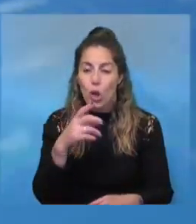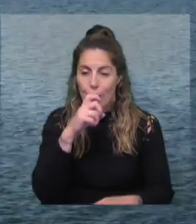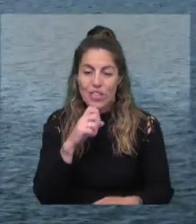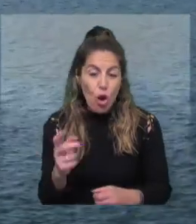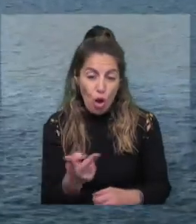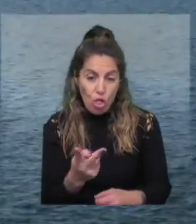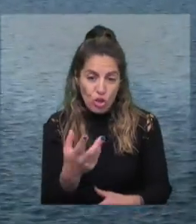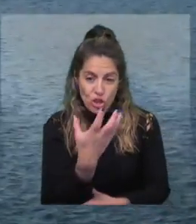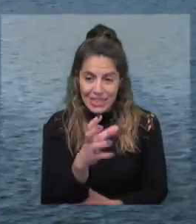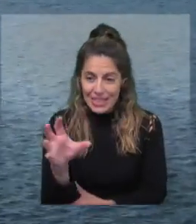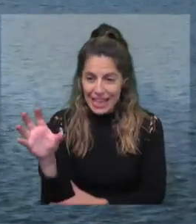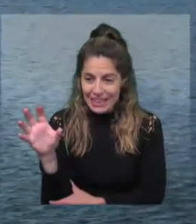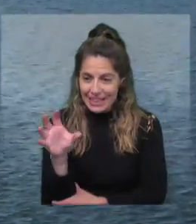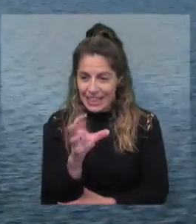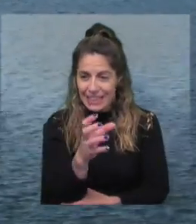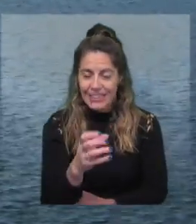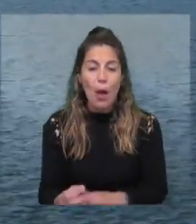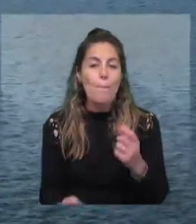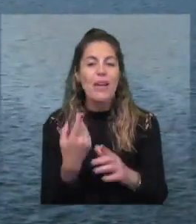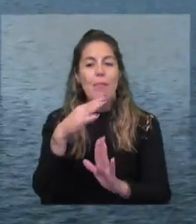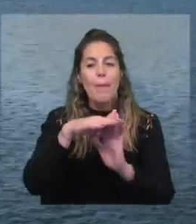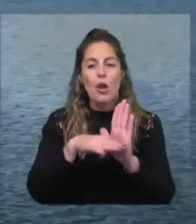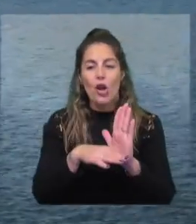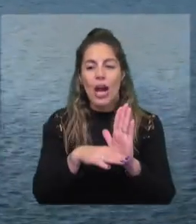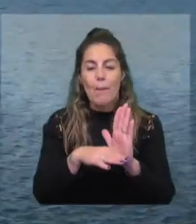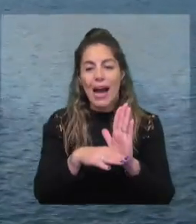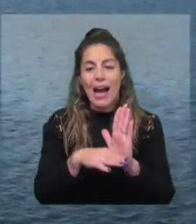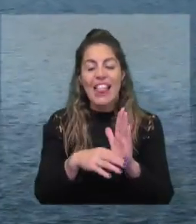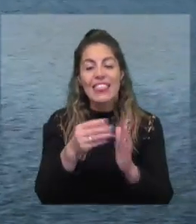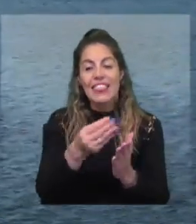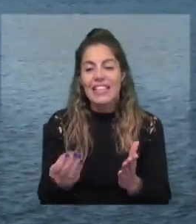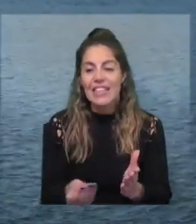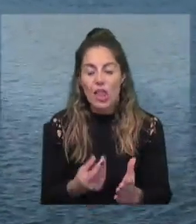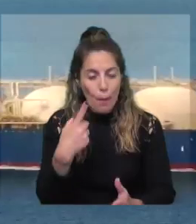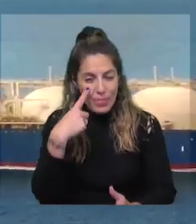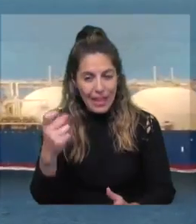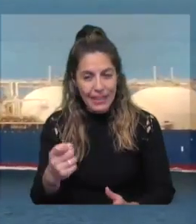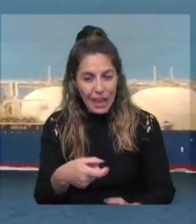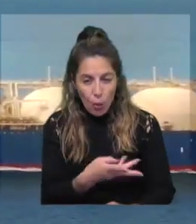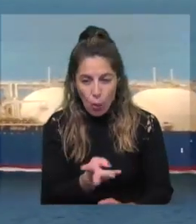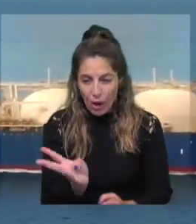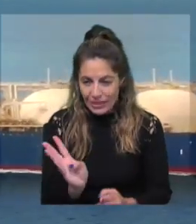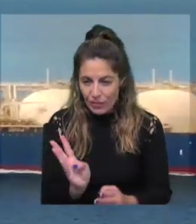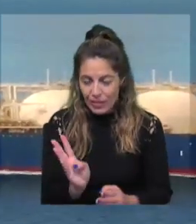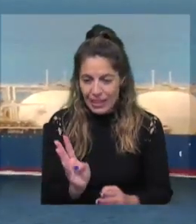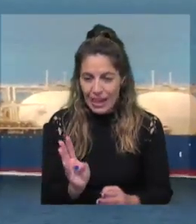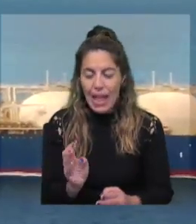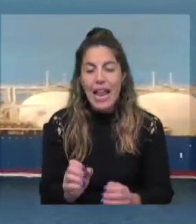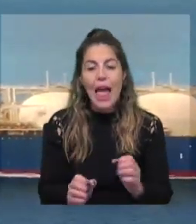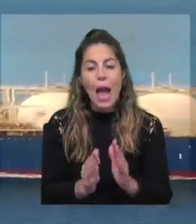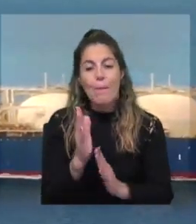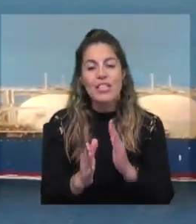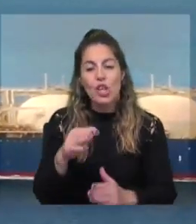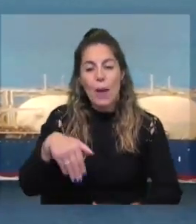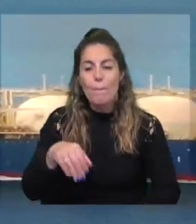ambos satélites forman parte del primer programa sin fines de lucro diseñado para detectar y cuantificar las emisiones de metano a escala